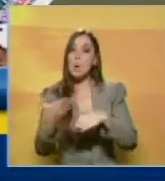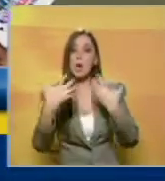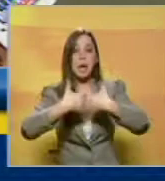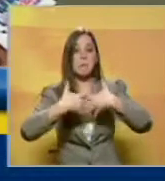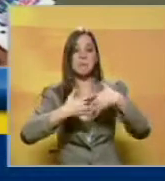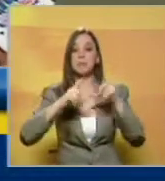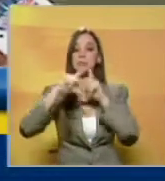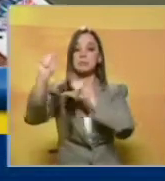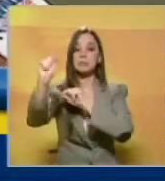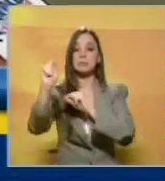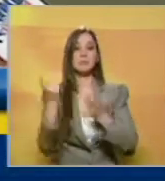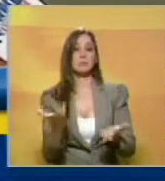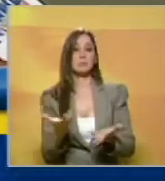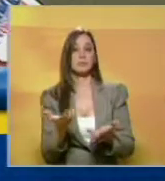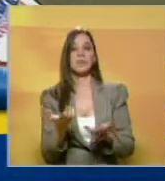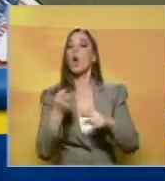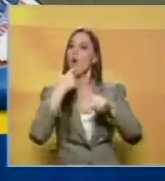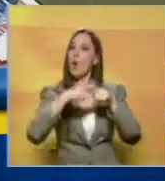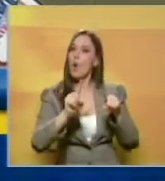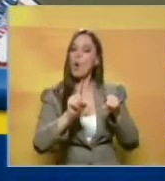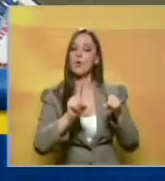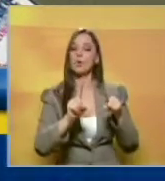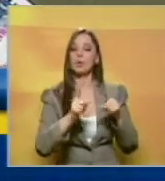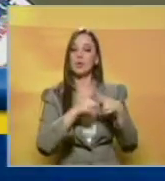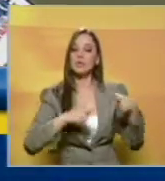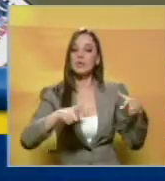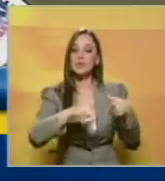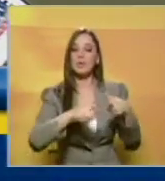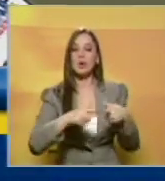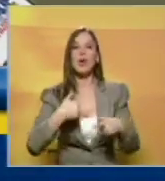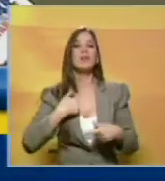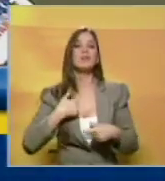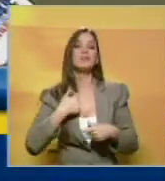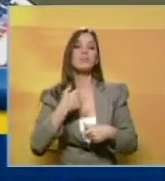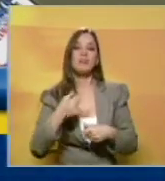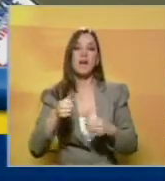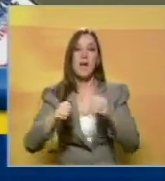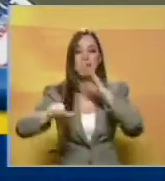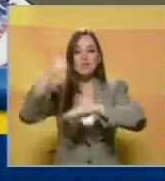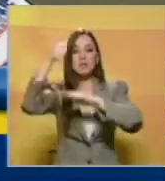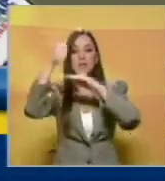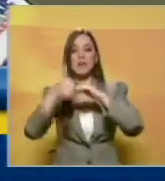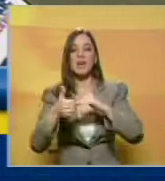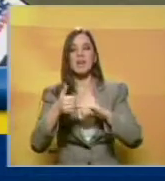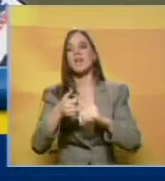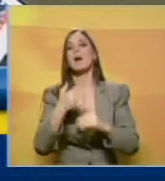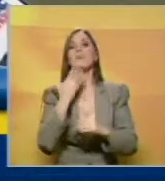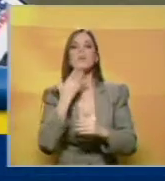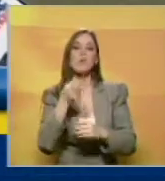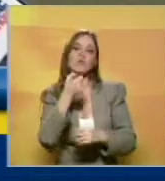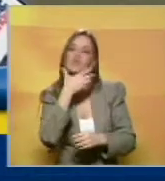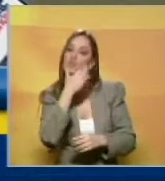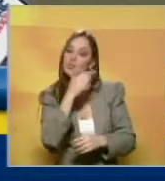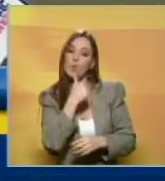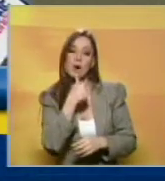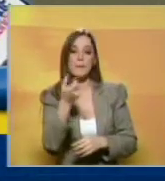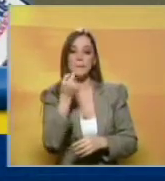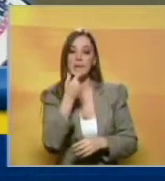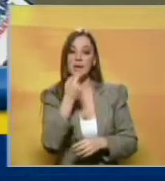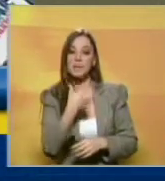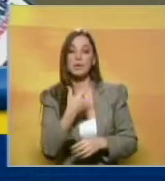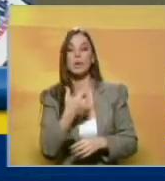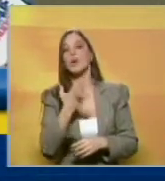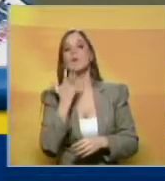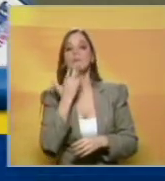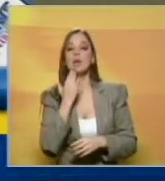Hay otros factores que nos han hecho perder la soberanía sobre la producción de medicamentos. Por ejemplo, el